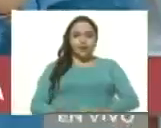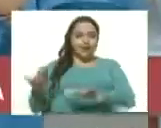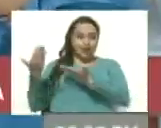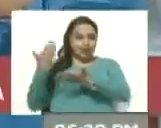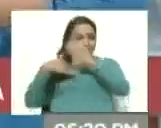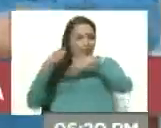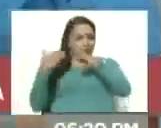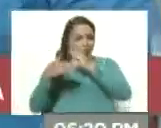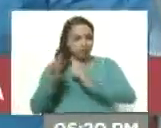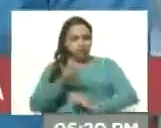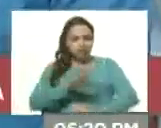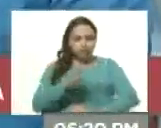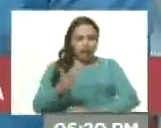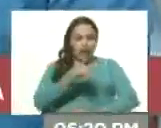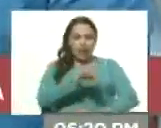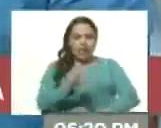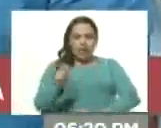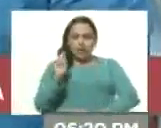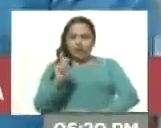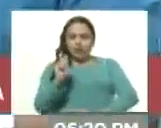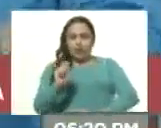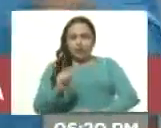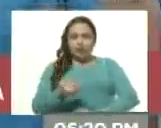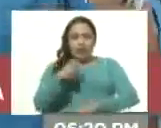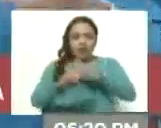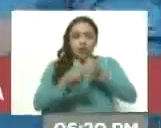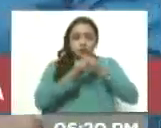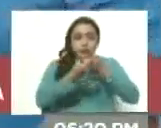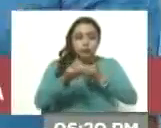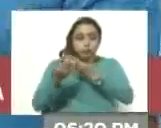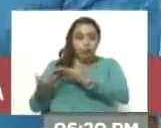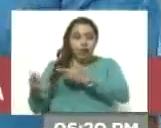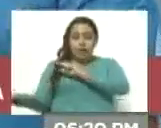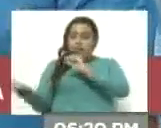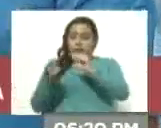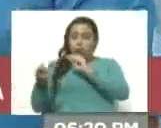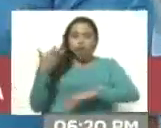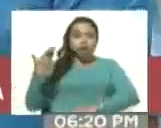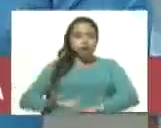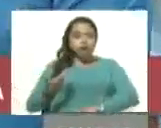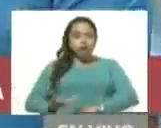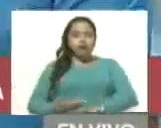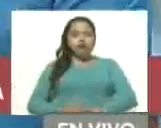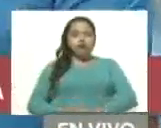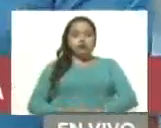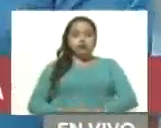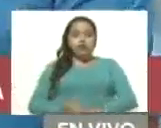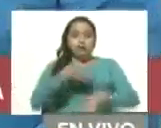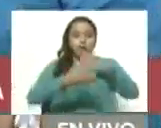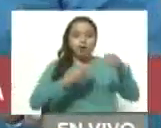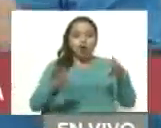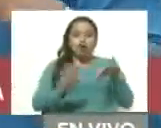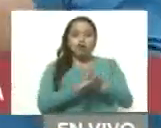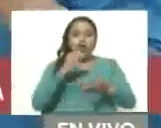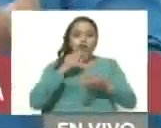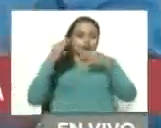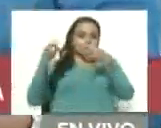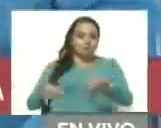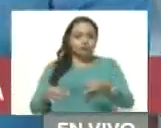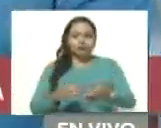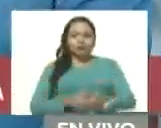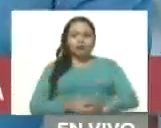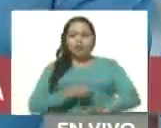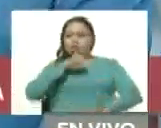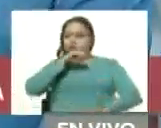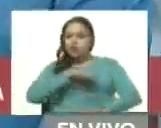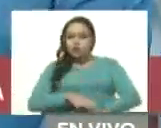aproximadamente 10 minutos pronunció un encendido discurso en el cual abogó por la verdadera por la verdad